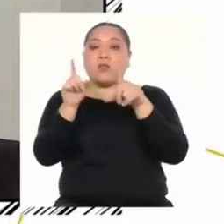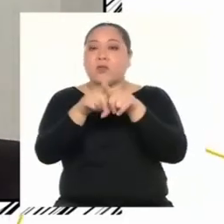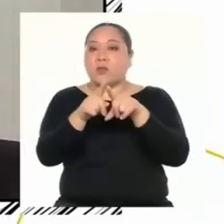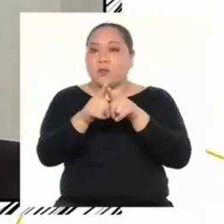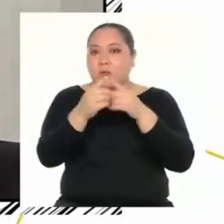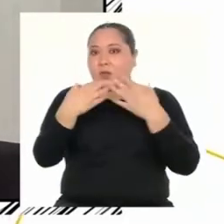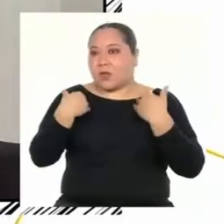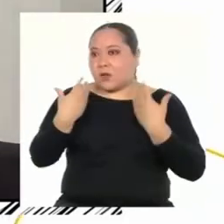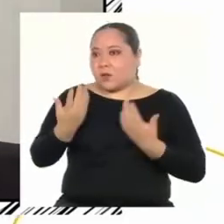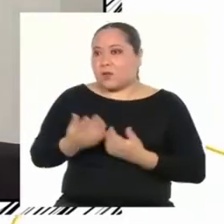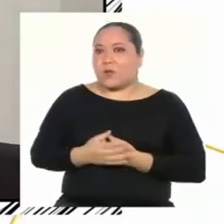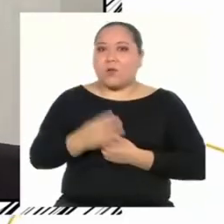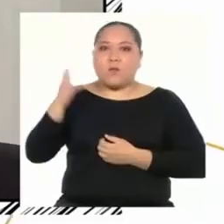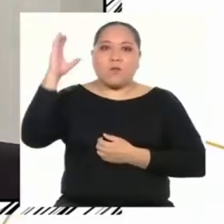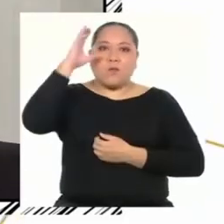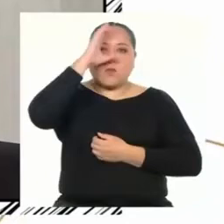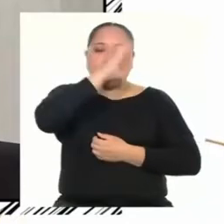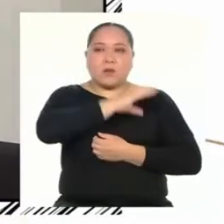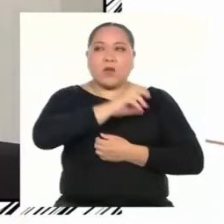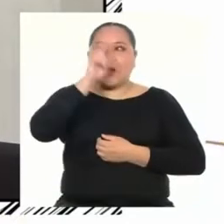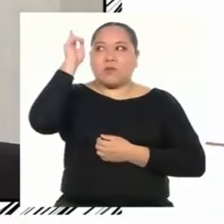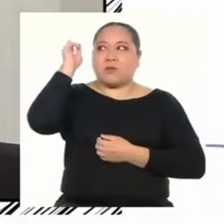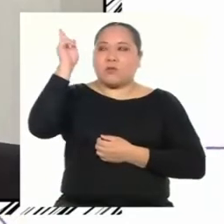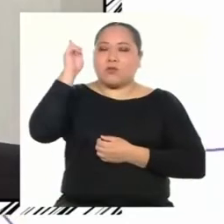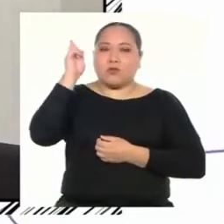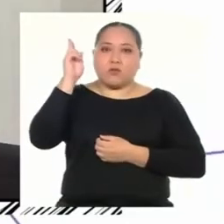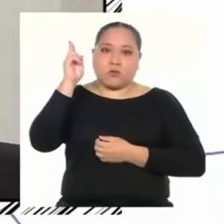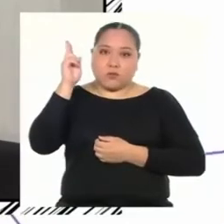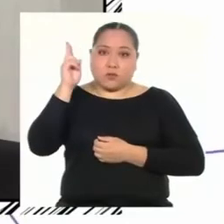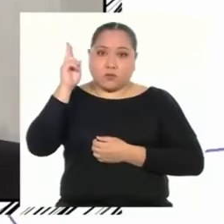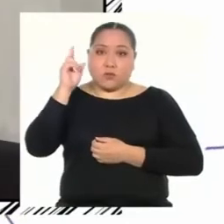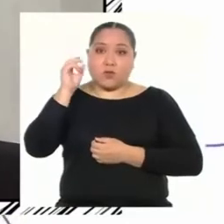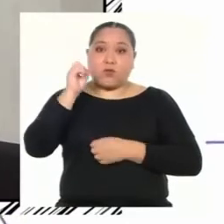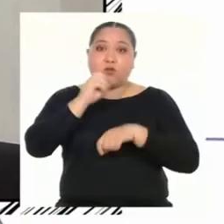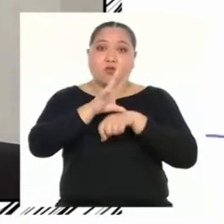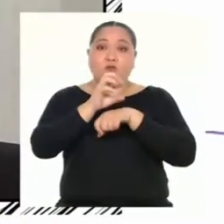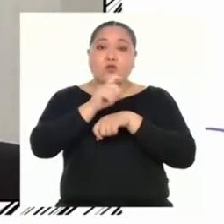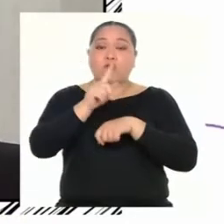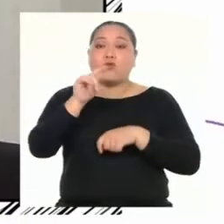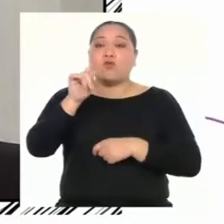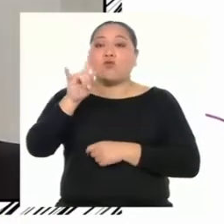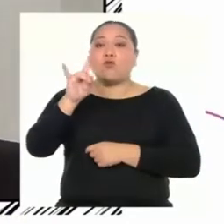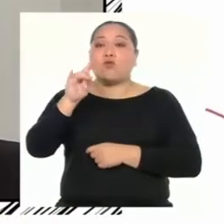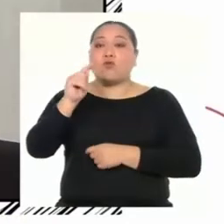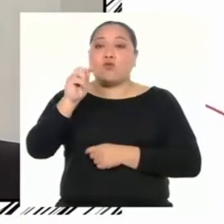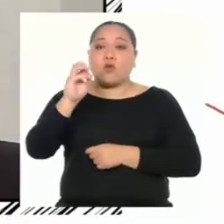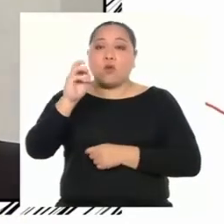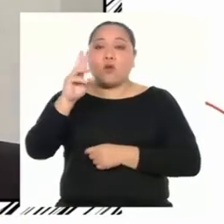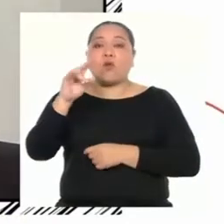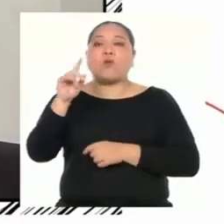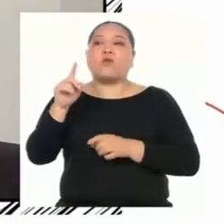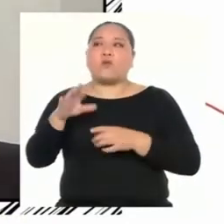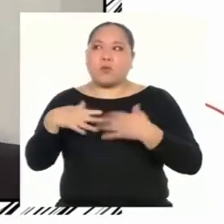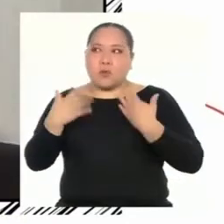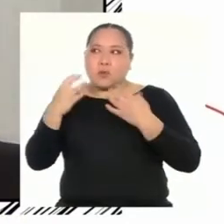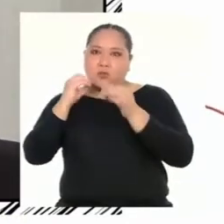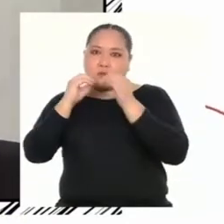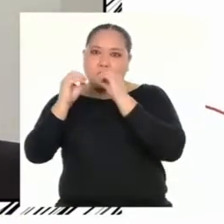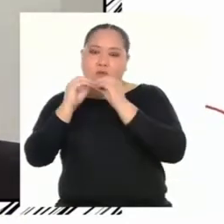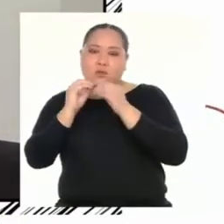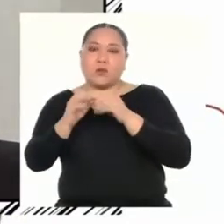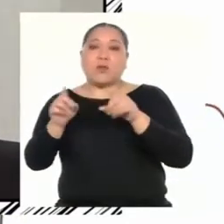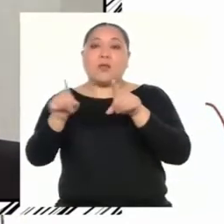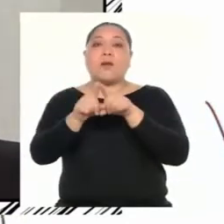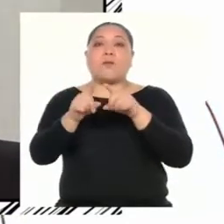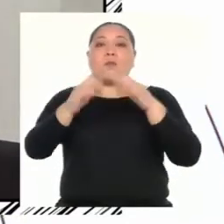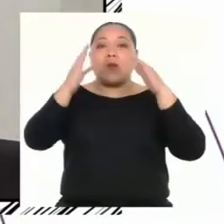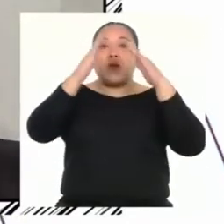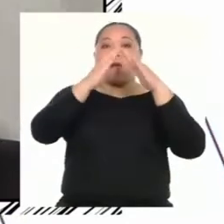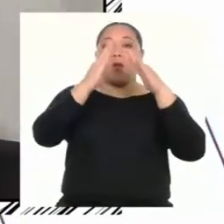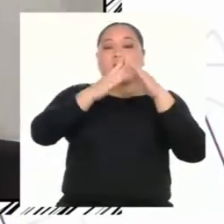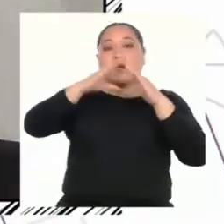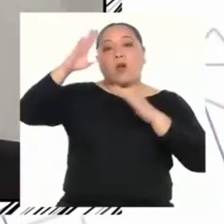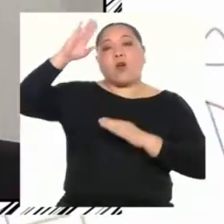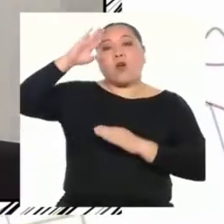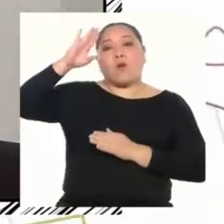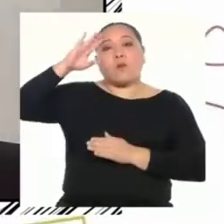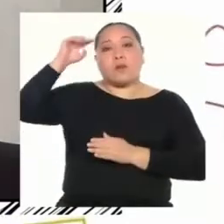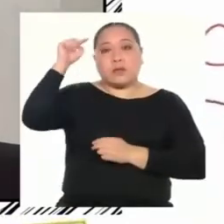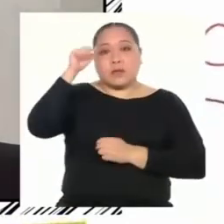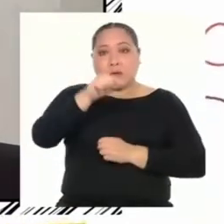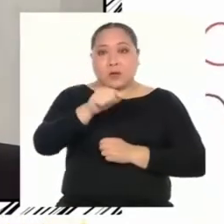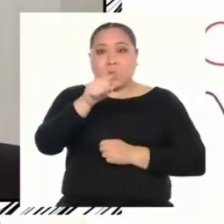Entonces, vamos a buscar a nuestro tutor, ahí vamos a poder recurrir. Asimismo, también existen las comisarías,